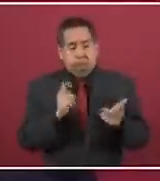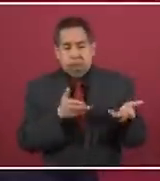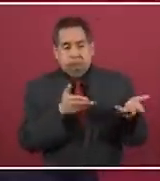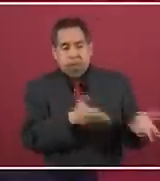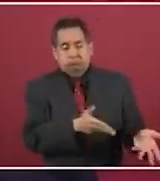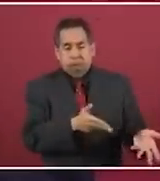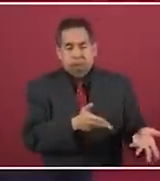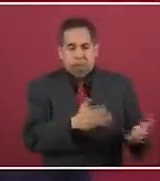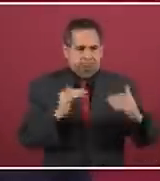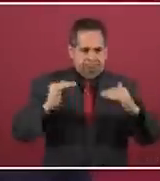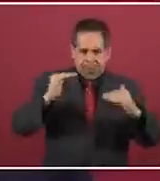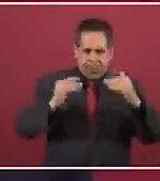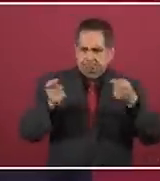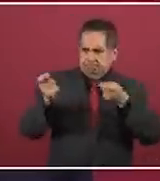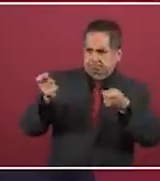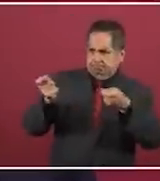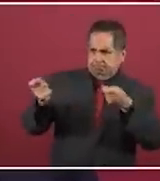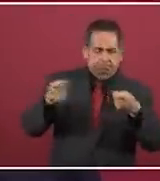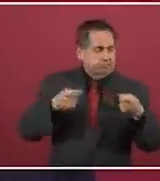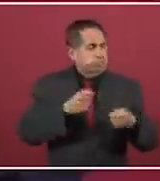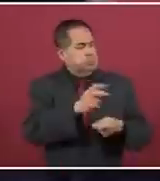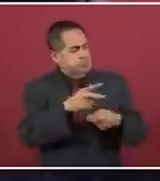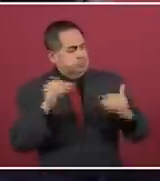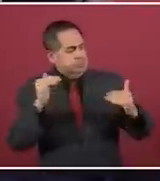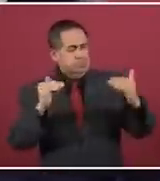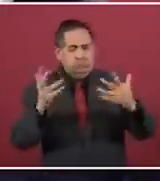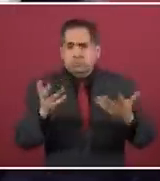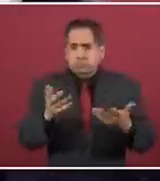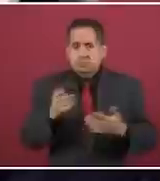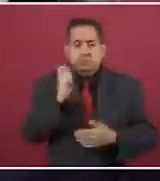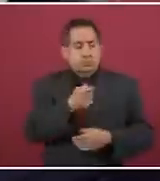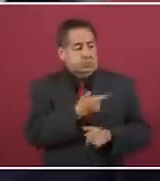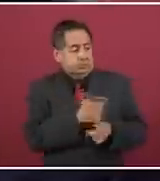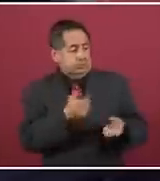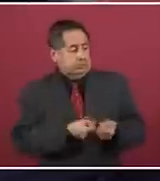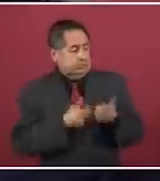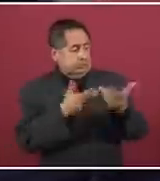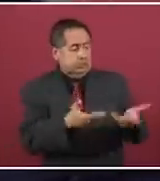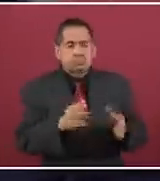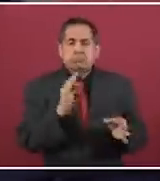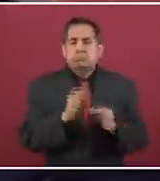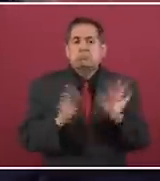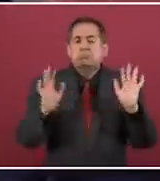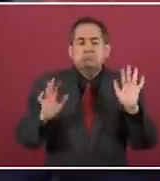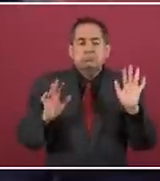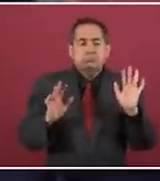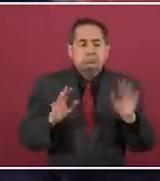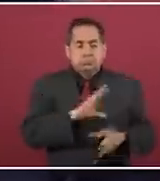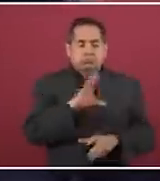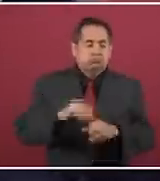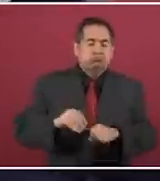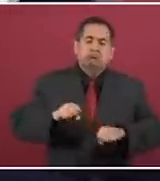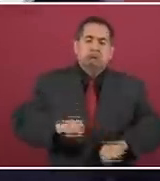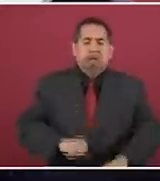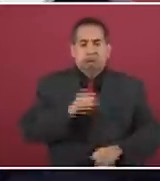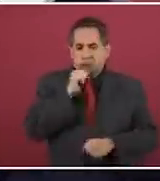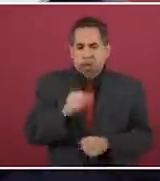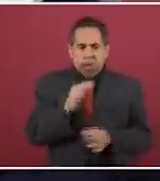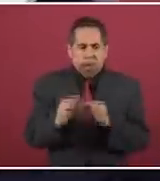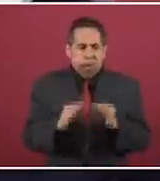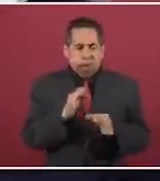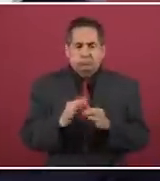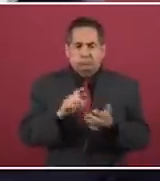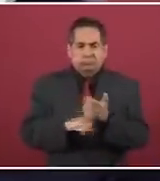son equilibrios, contrapesos. Cuando hay democracia, nadie se siente absoluto en ningún